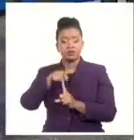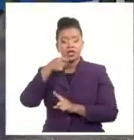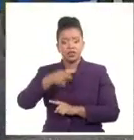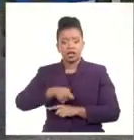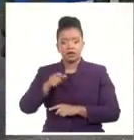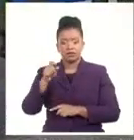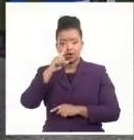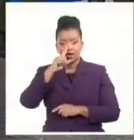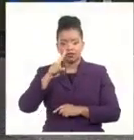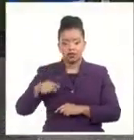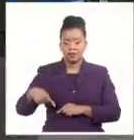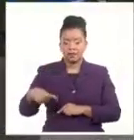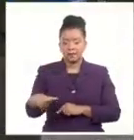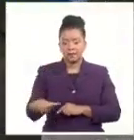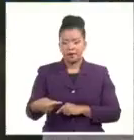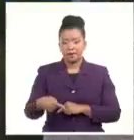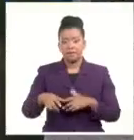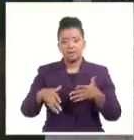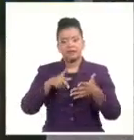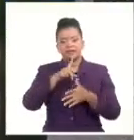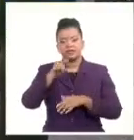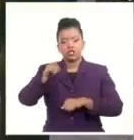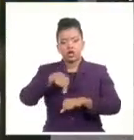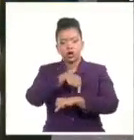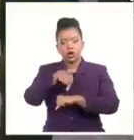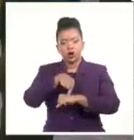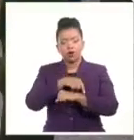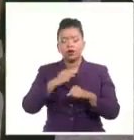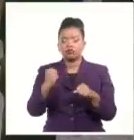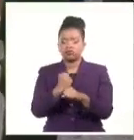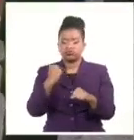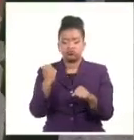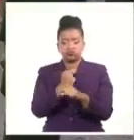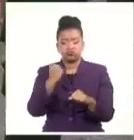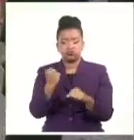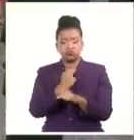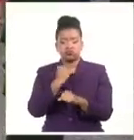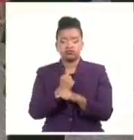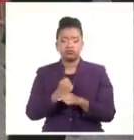en las próximas horas, luego de más de 100 horas de irrigación constante de líquidos.